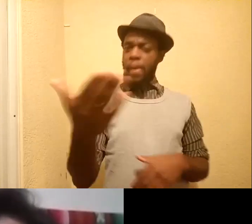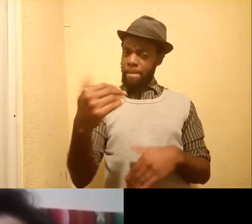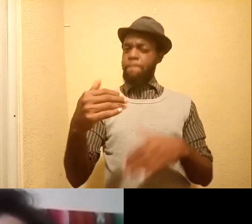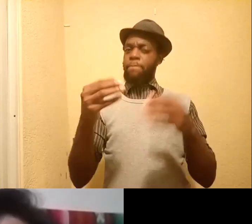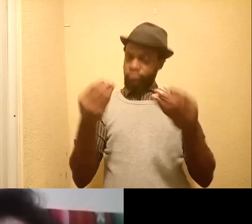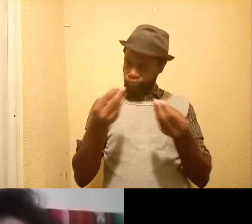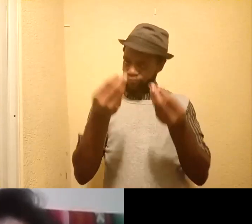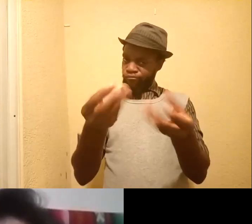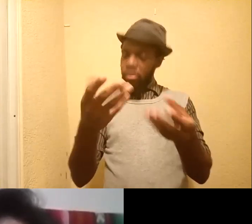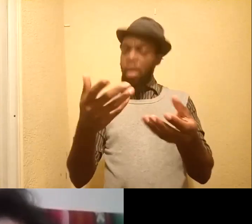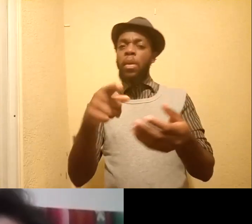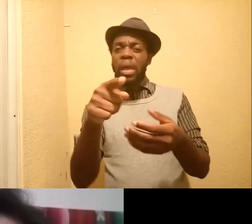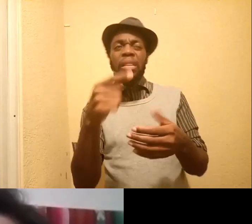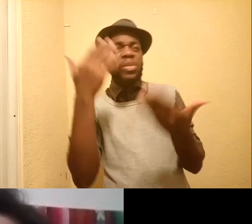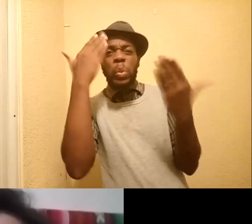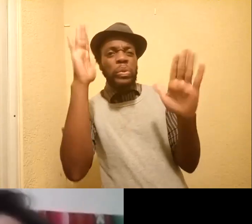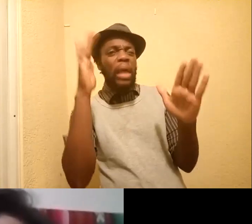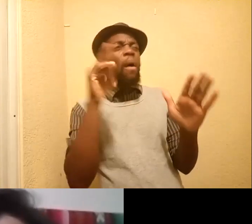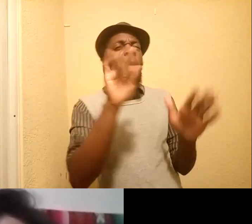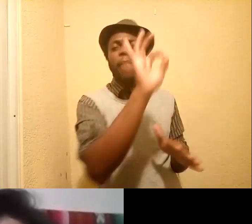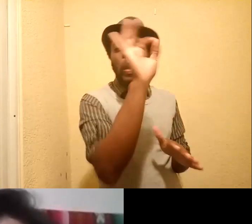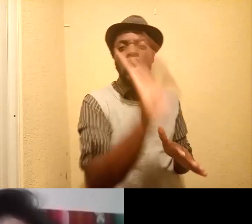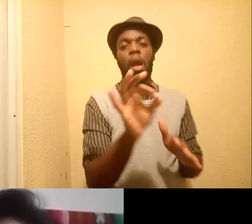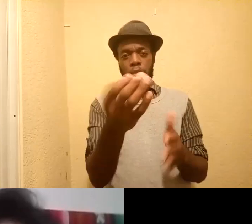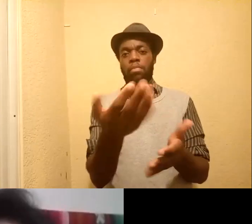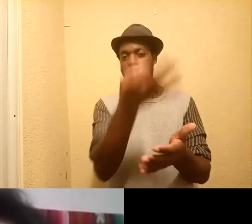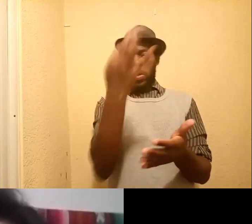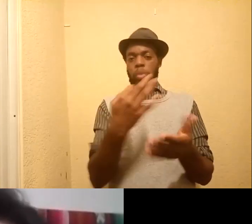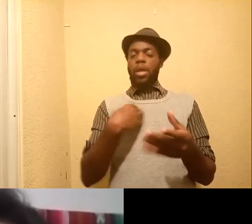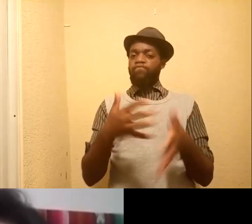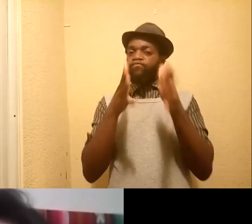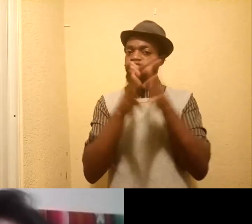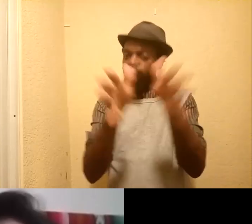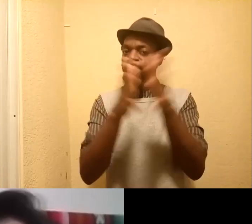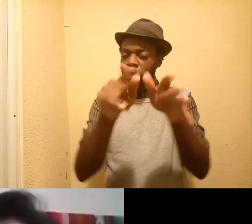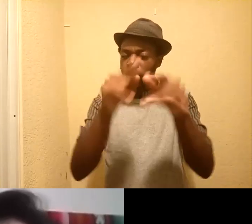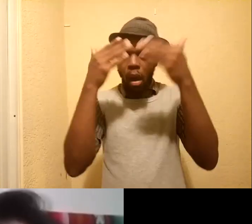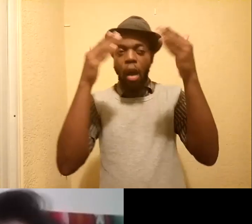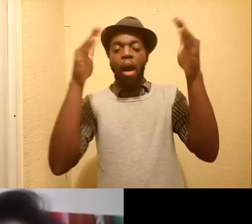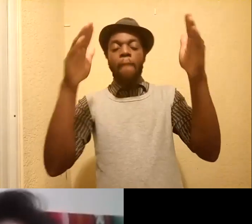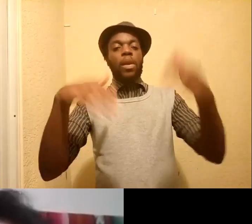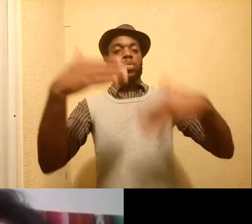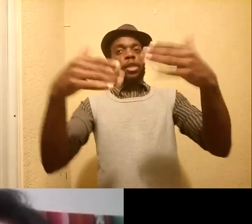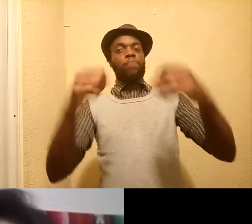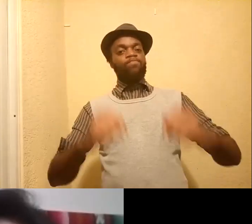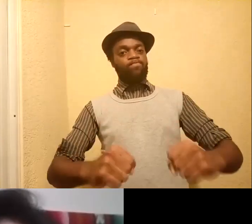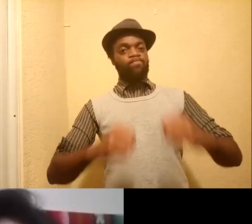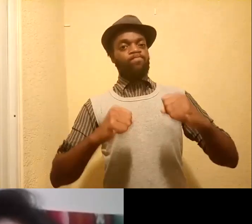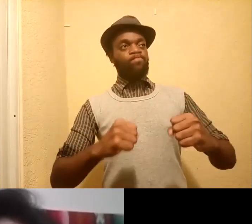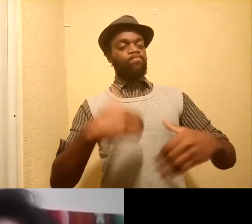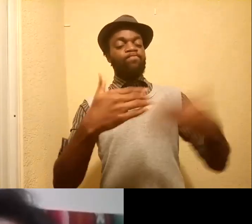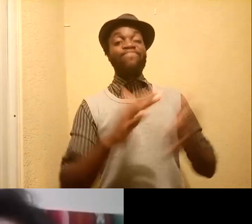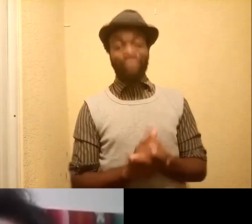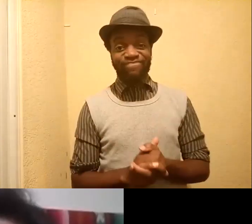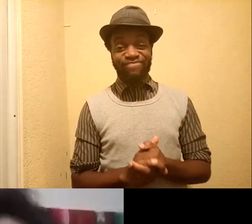herramientas y las orientaciones adecuadas para que ustedes puedan actuar. De nuestra parte, agradecemos mucho